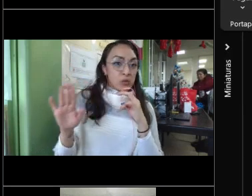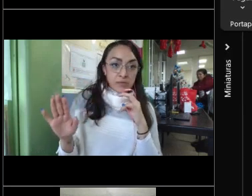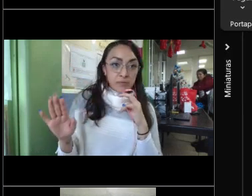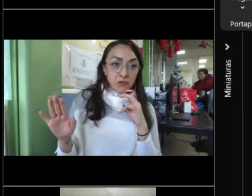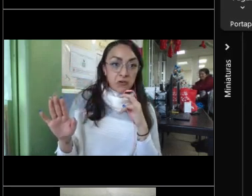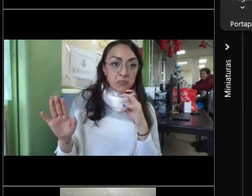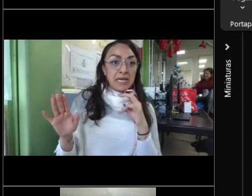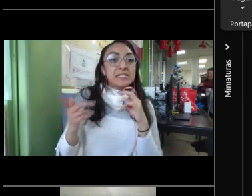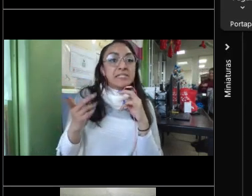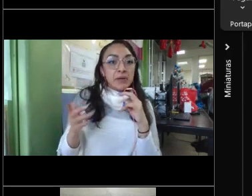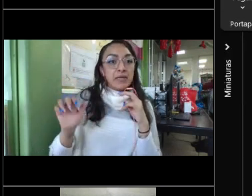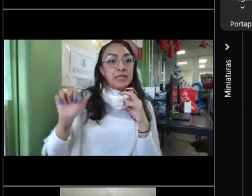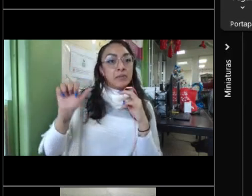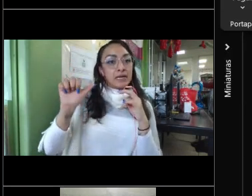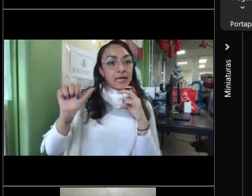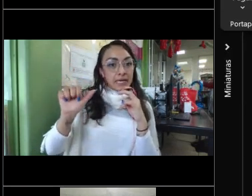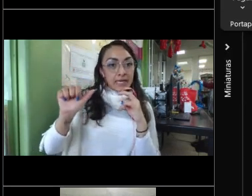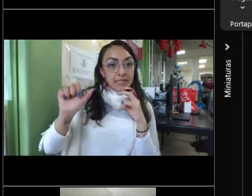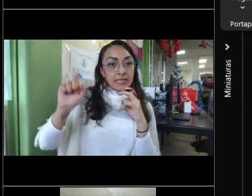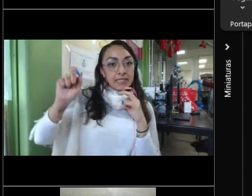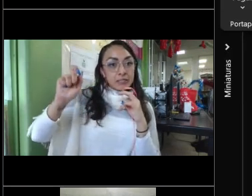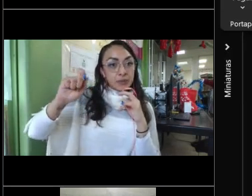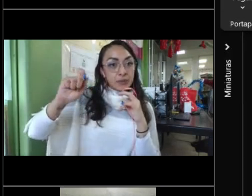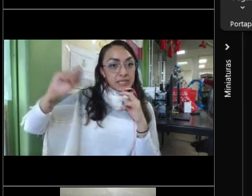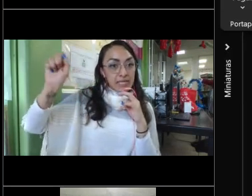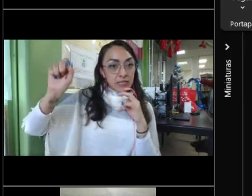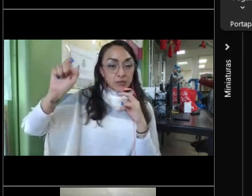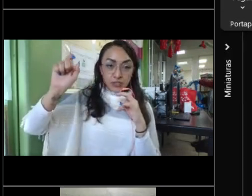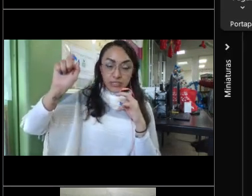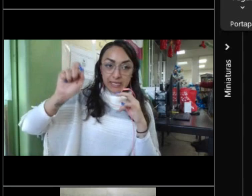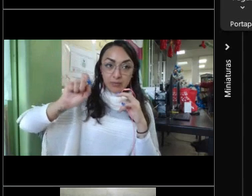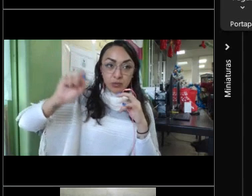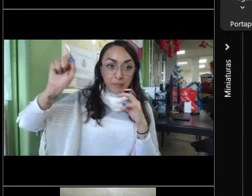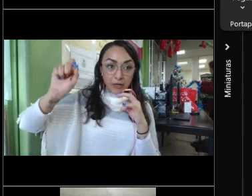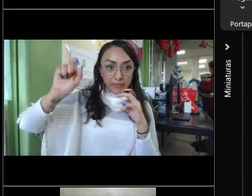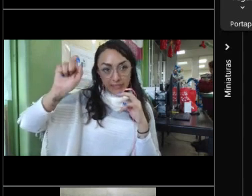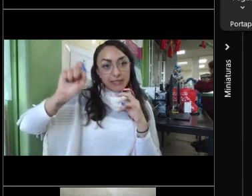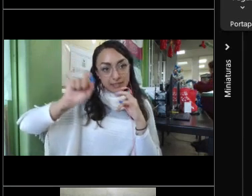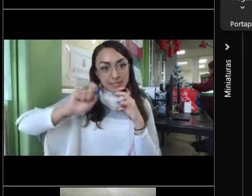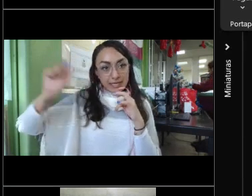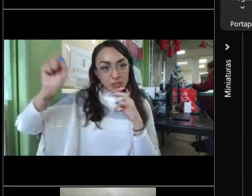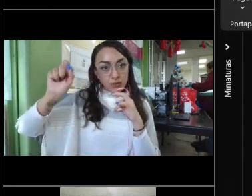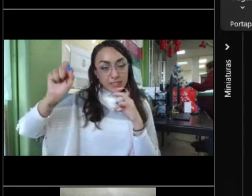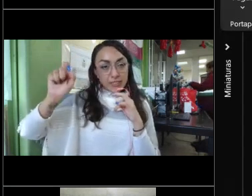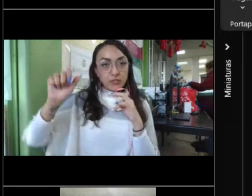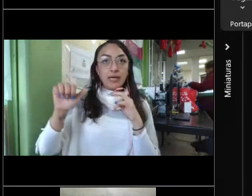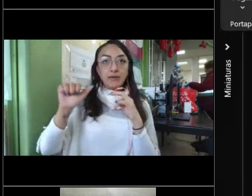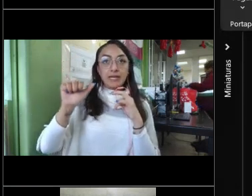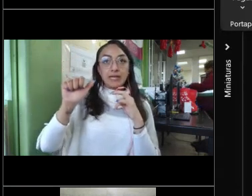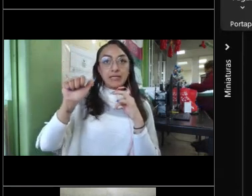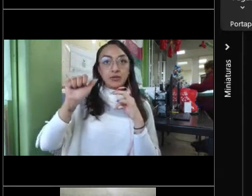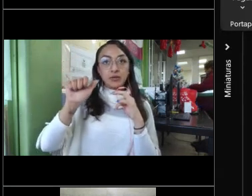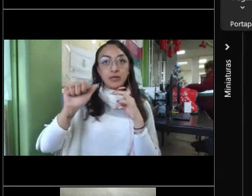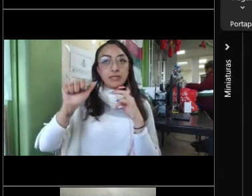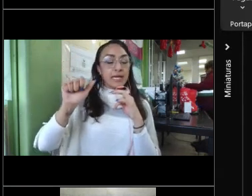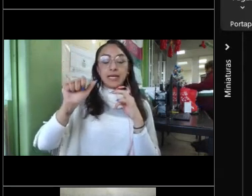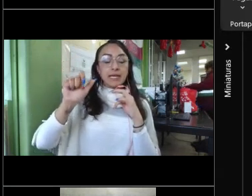Y la última forma es simplemente marcar la letra y después hacer como si hiciéramos una palomita, en este caso un acento, arriba